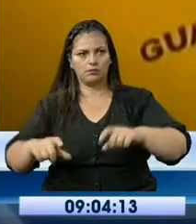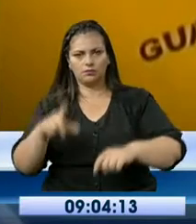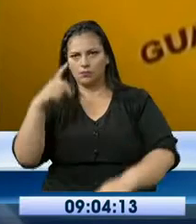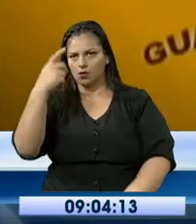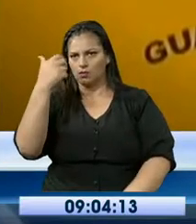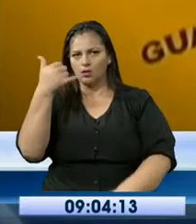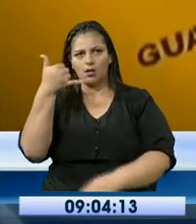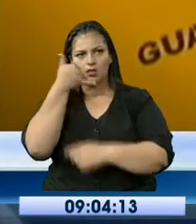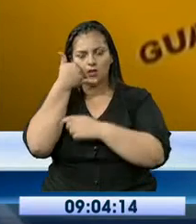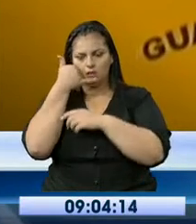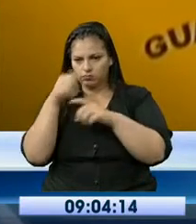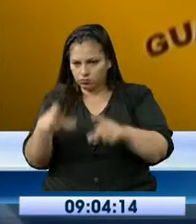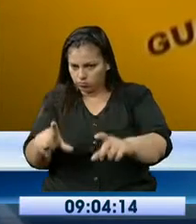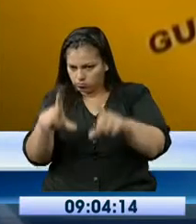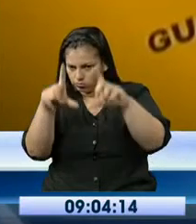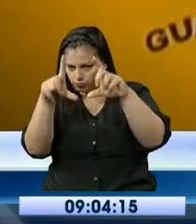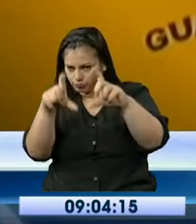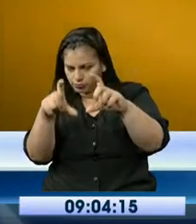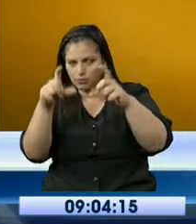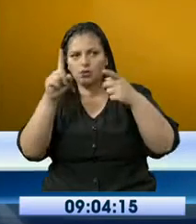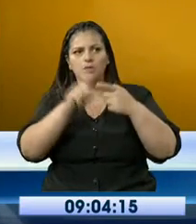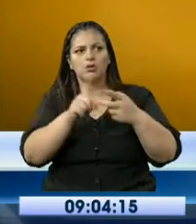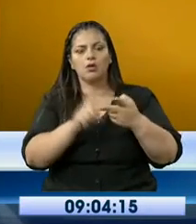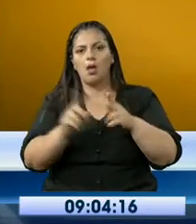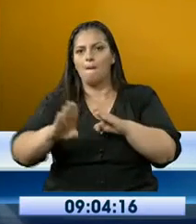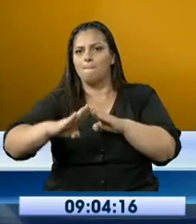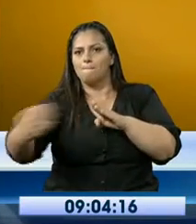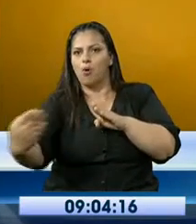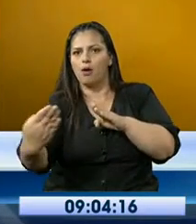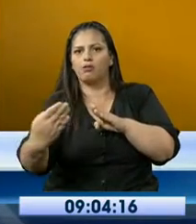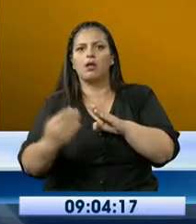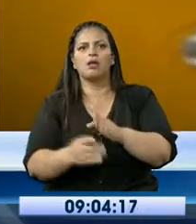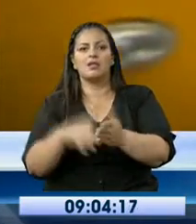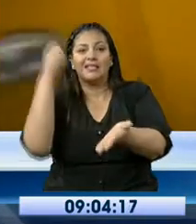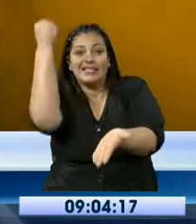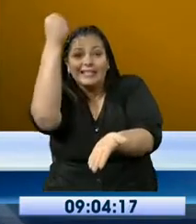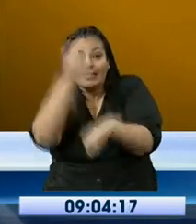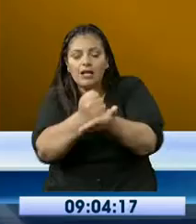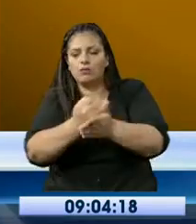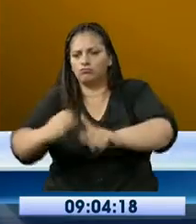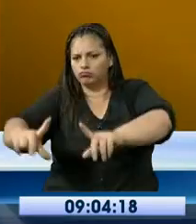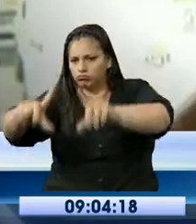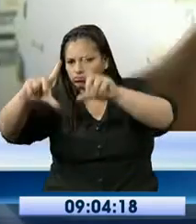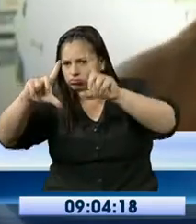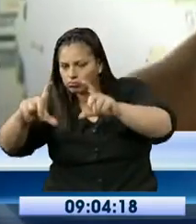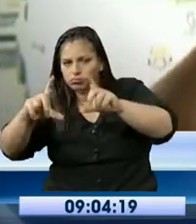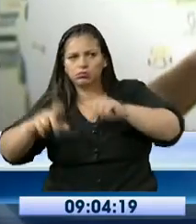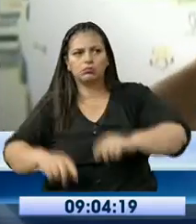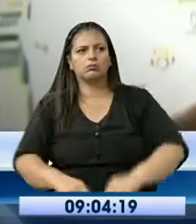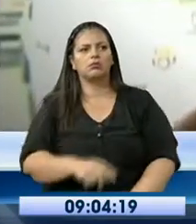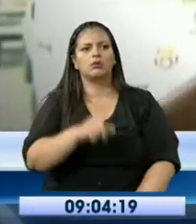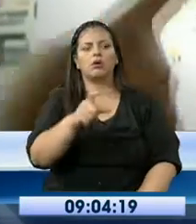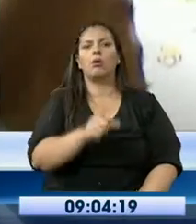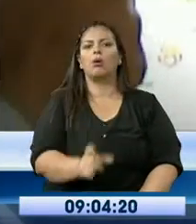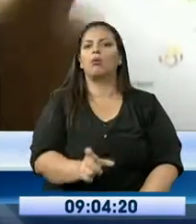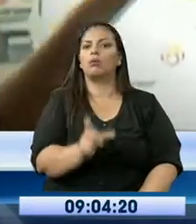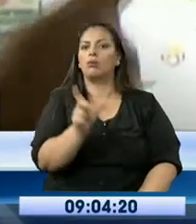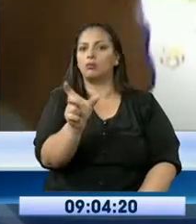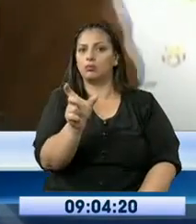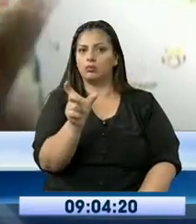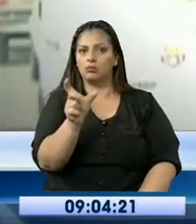el sello de las cooperativas que tenemos en las puertas, el número de censo de la cooperativa que está en el guardafango, y también tenemos una plaquilla que